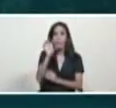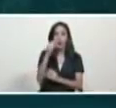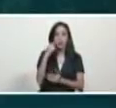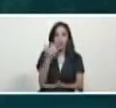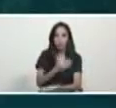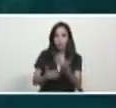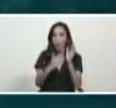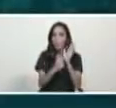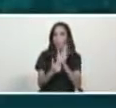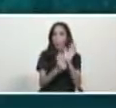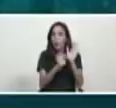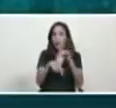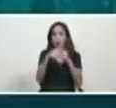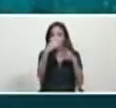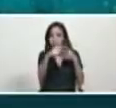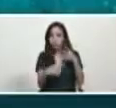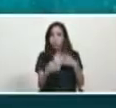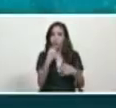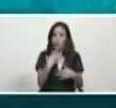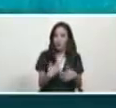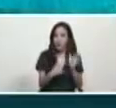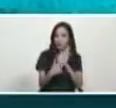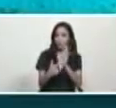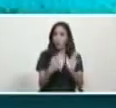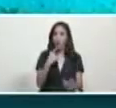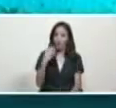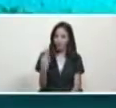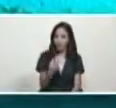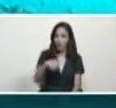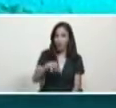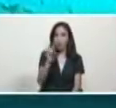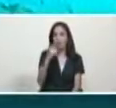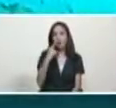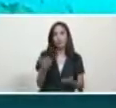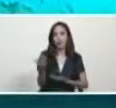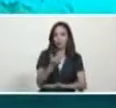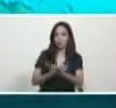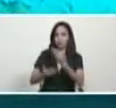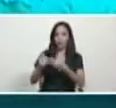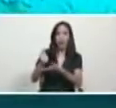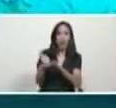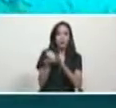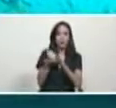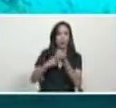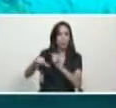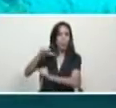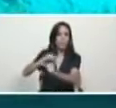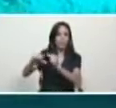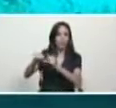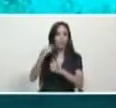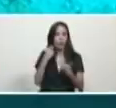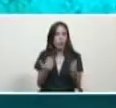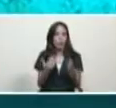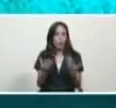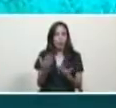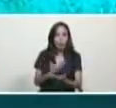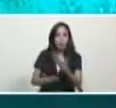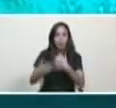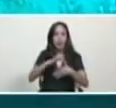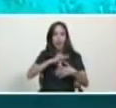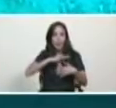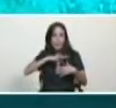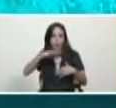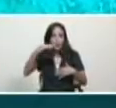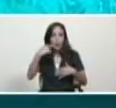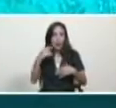imagen, transmitiendo su verdad. Ganamos los venezolanos con la complacencia espiritual y